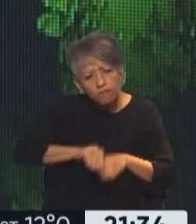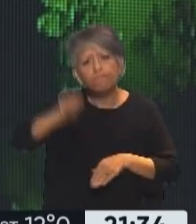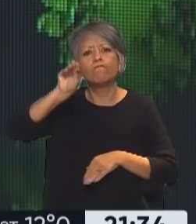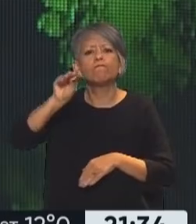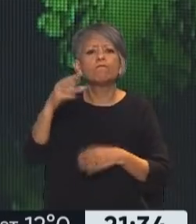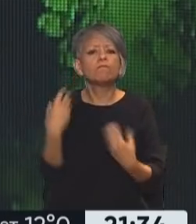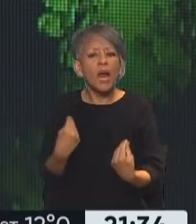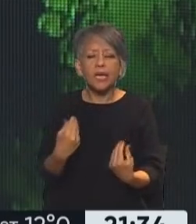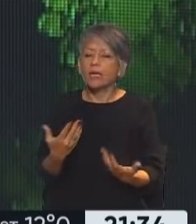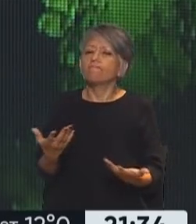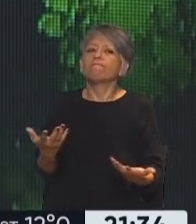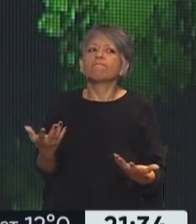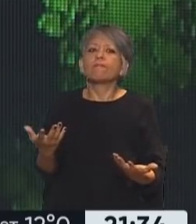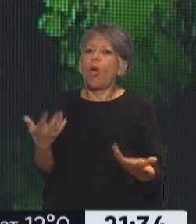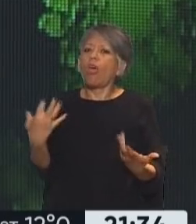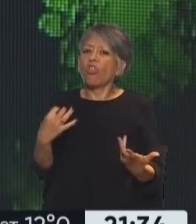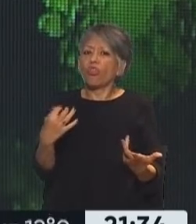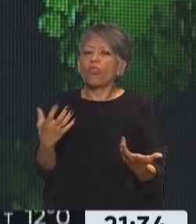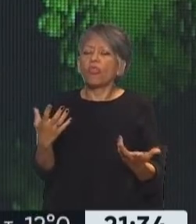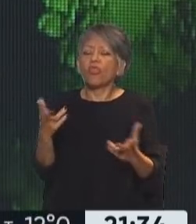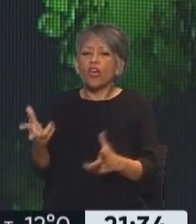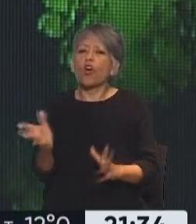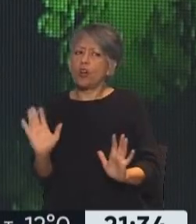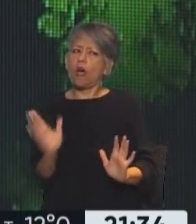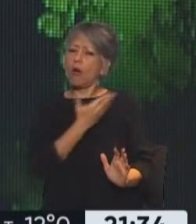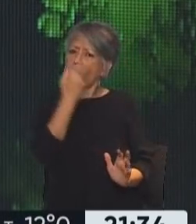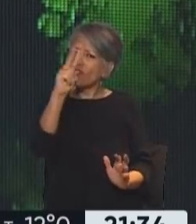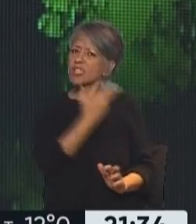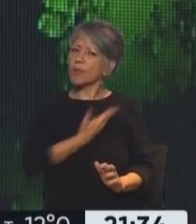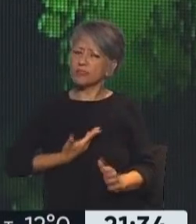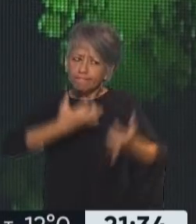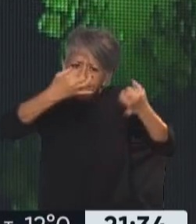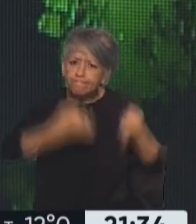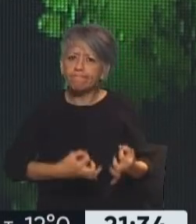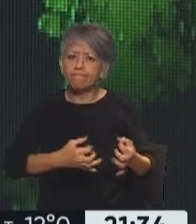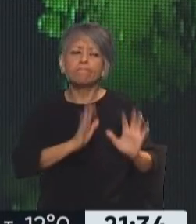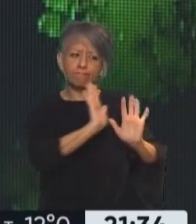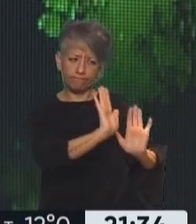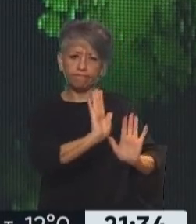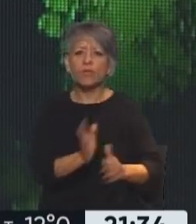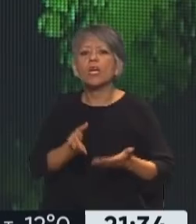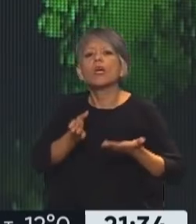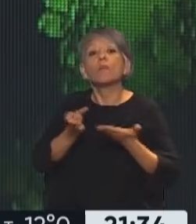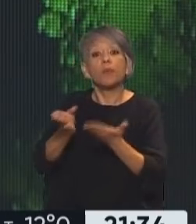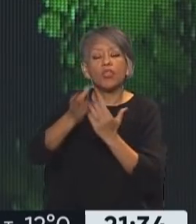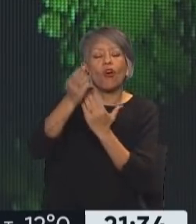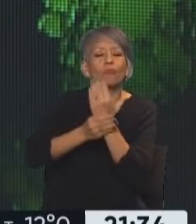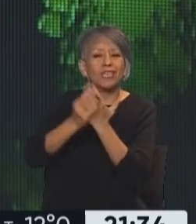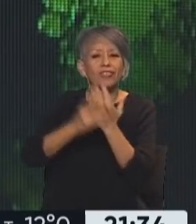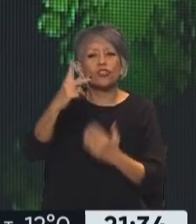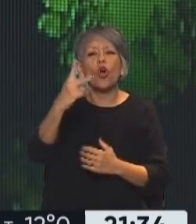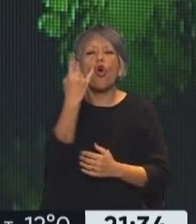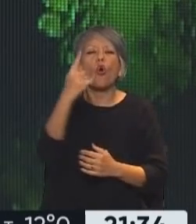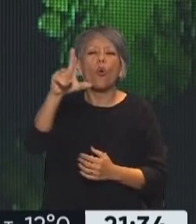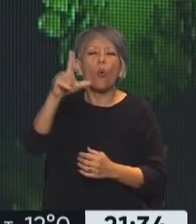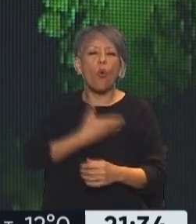a reparar el honor, si se quiere, o la credibilidad de la vicepresidenta, decide pedirle la renuncia al ahora ex ministro